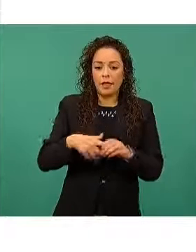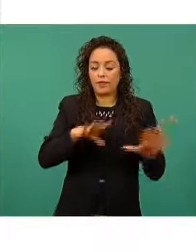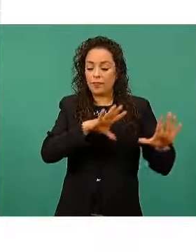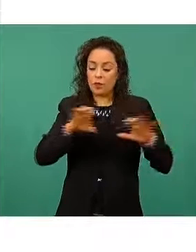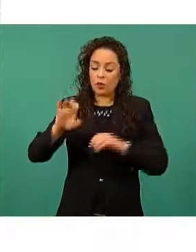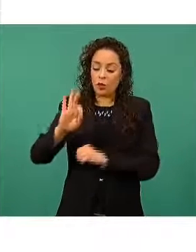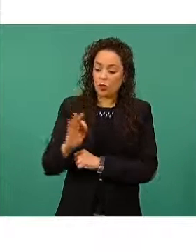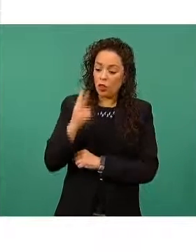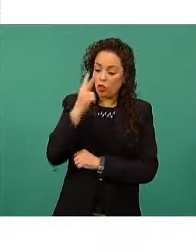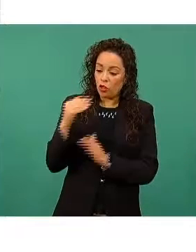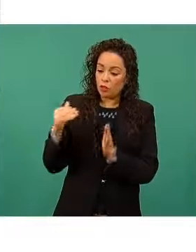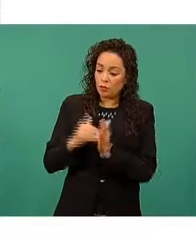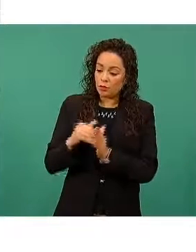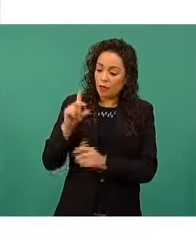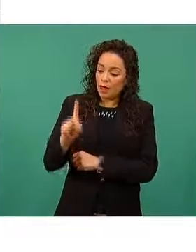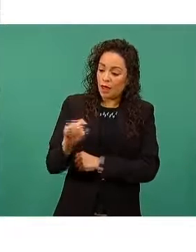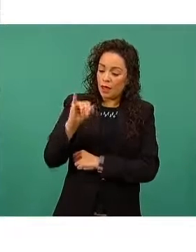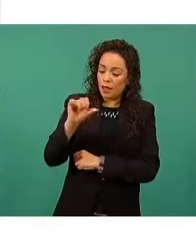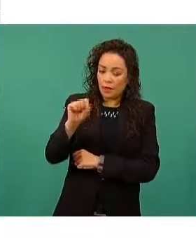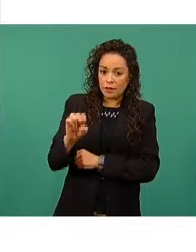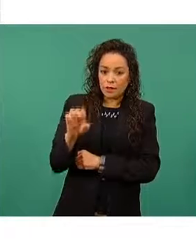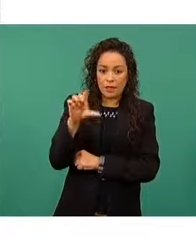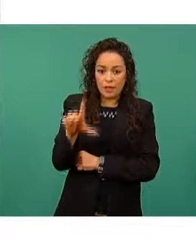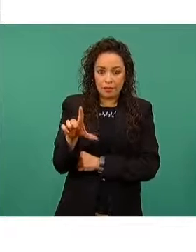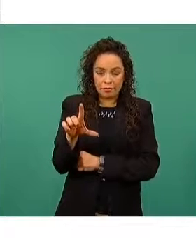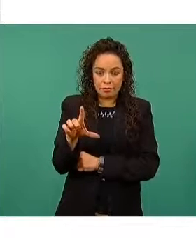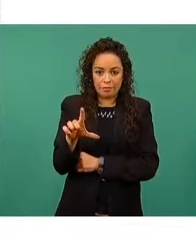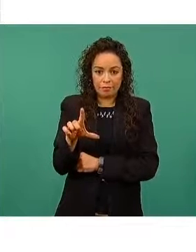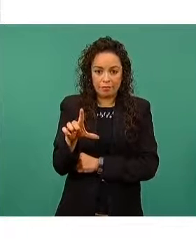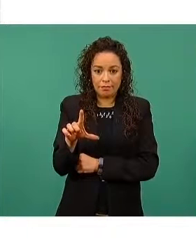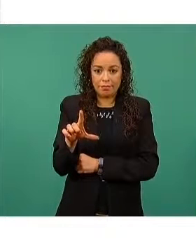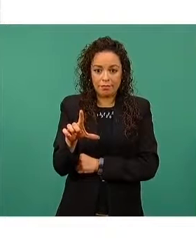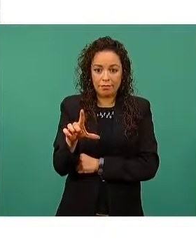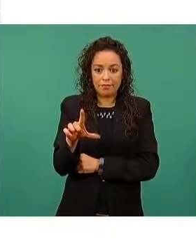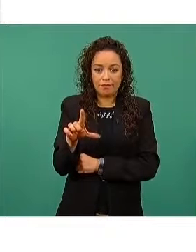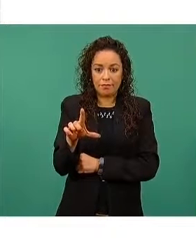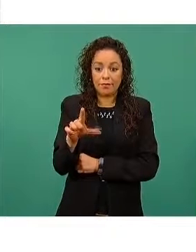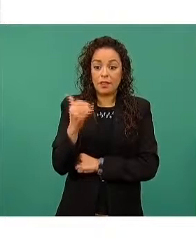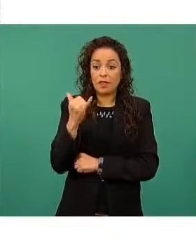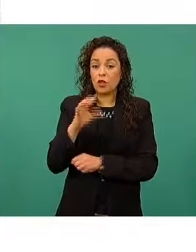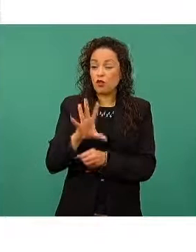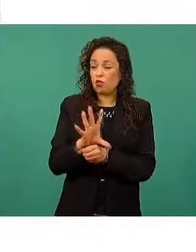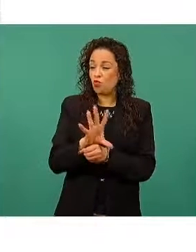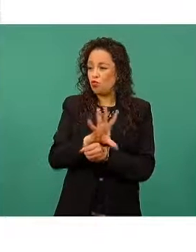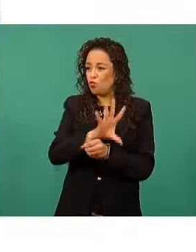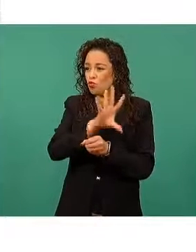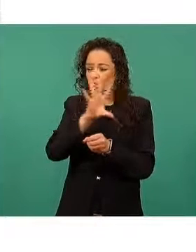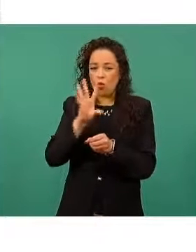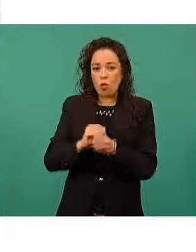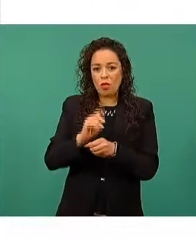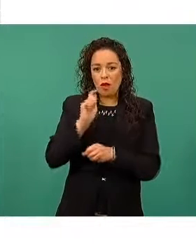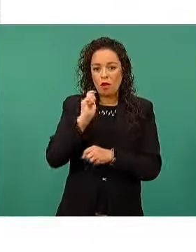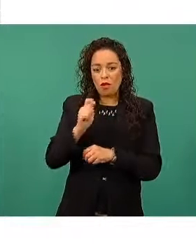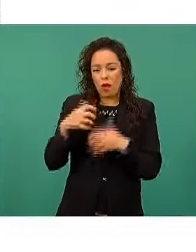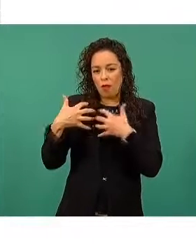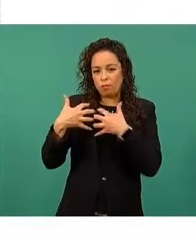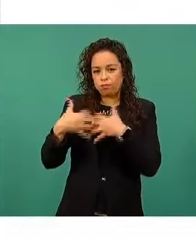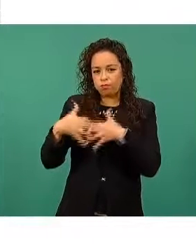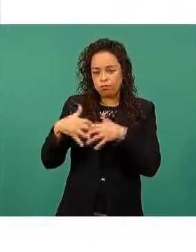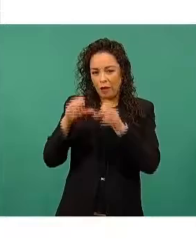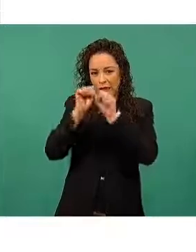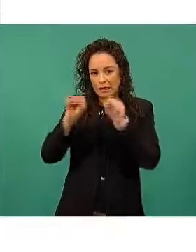542,000 barriles de diésel, y vamos a dejar todo el sistema nacional de refinación a